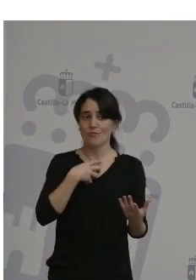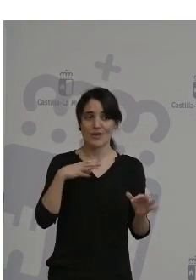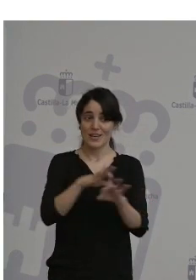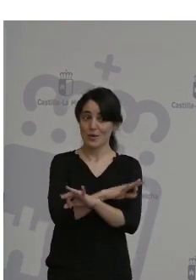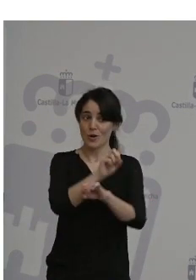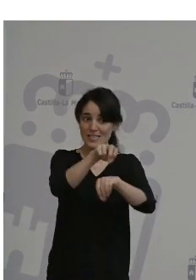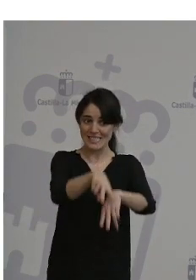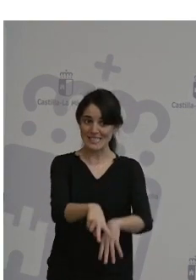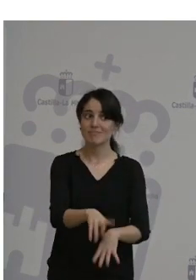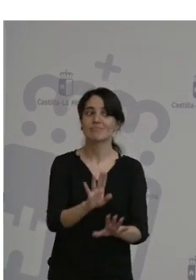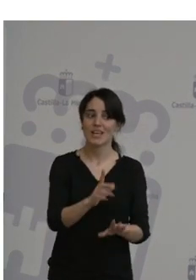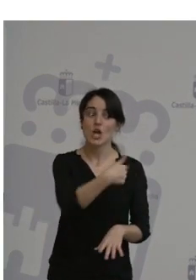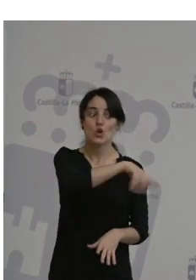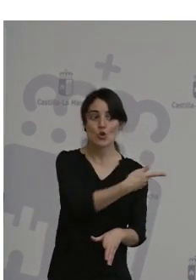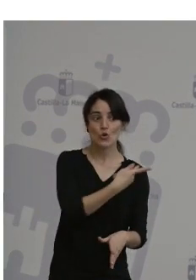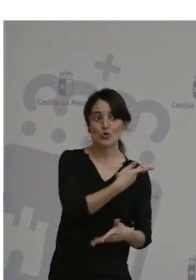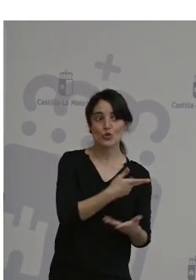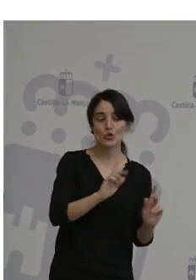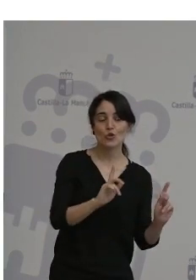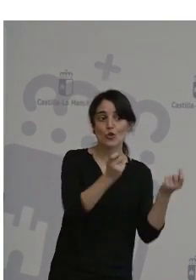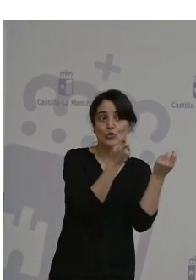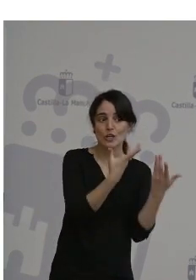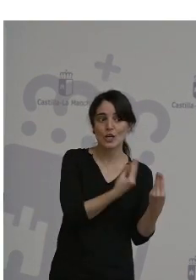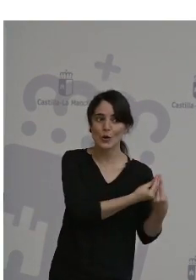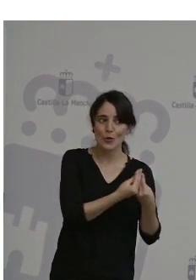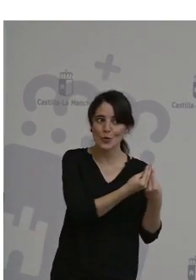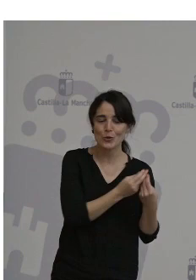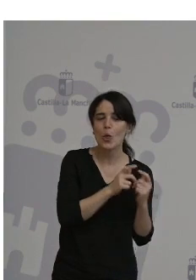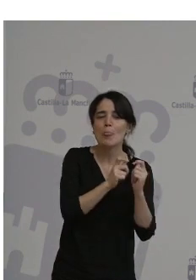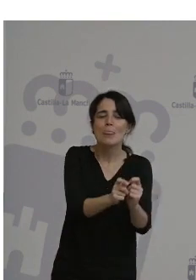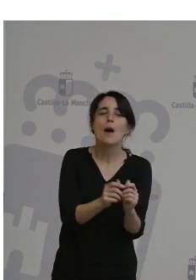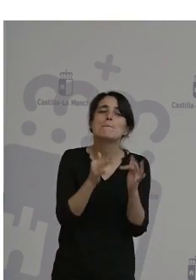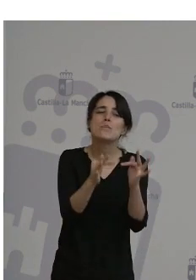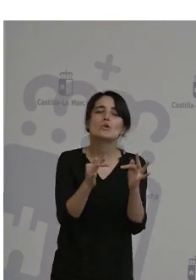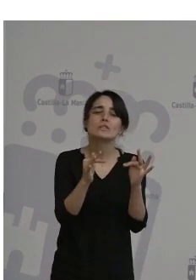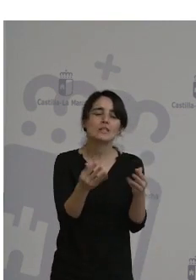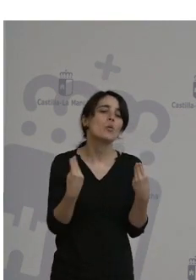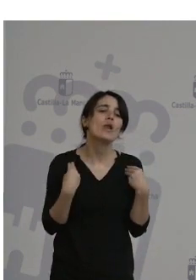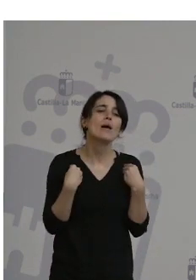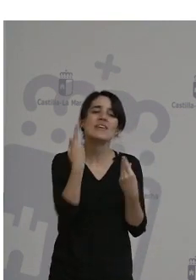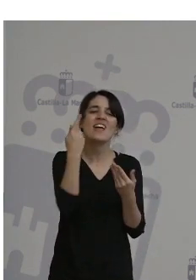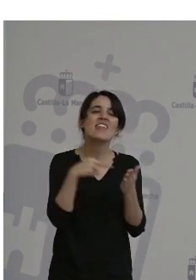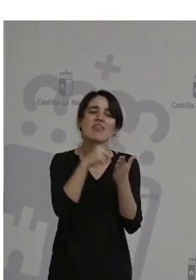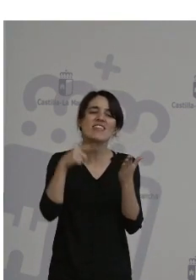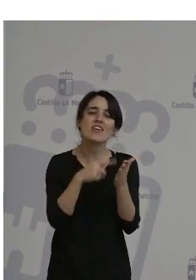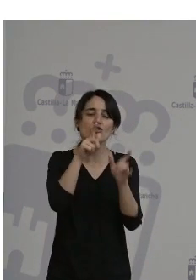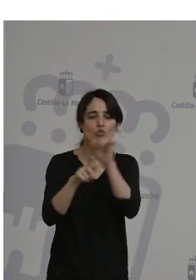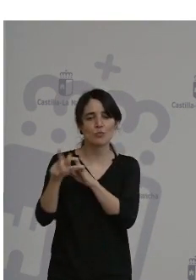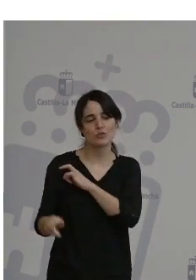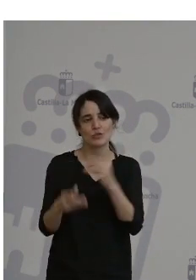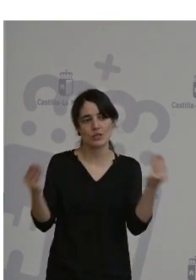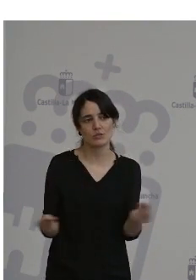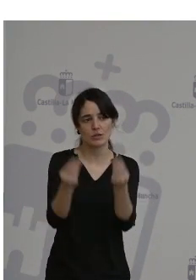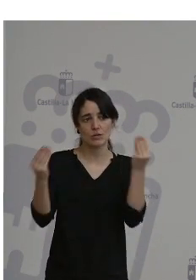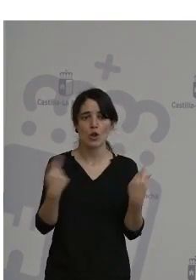logrado juntos ha hecho mucho mejor la vida de cientos de personas seguiremos adelante con más dedicación